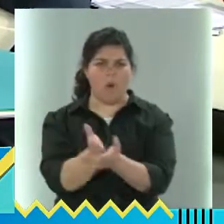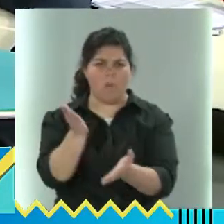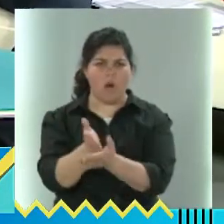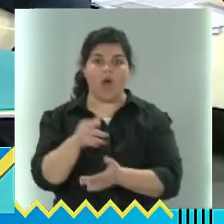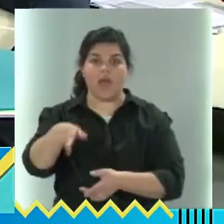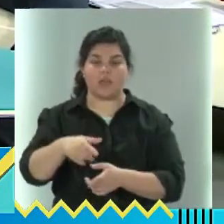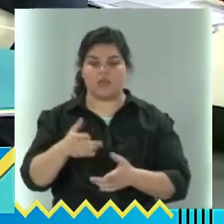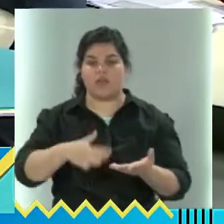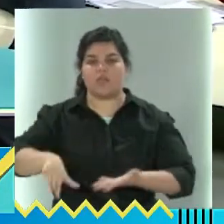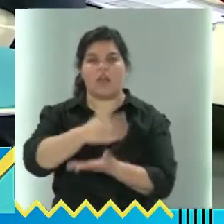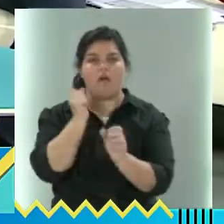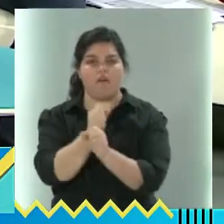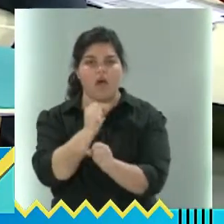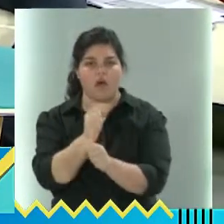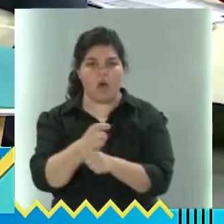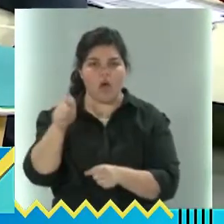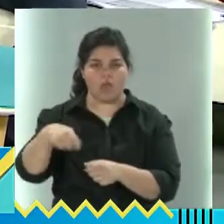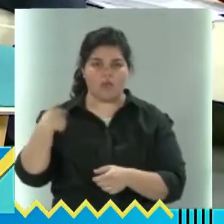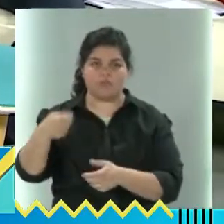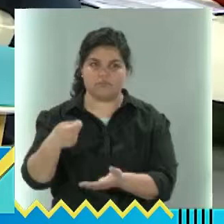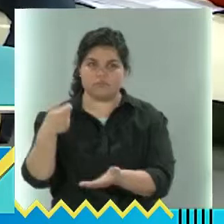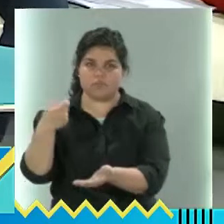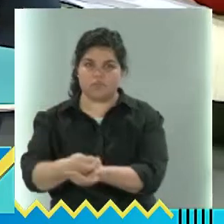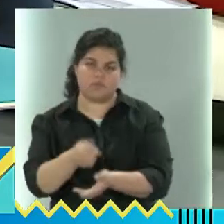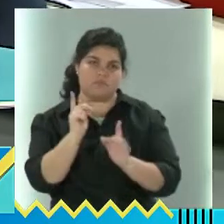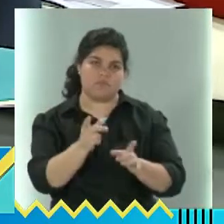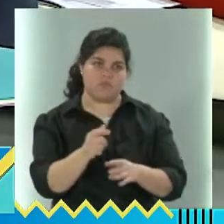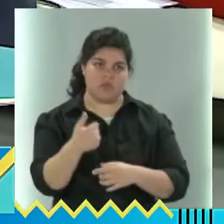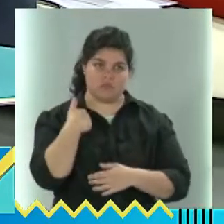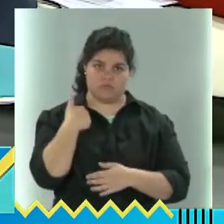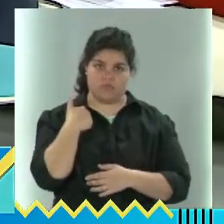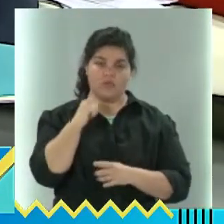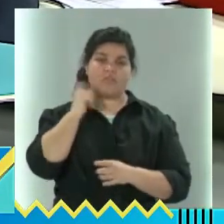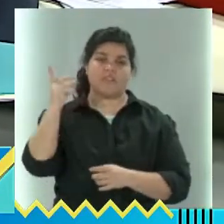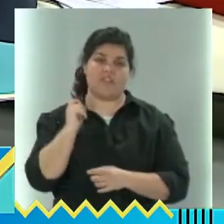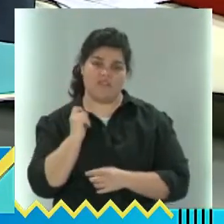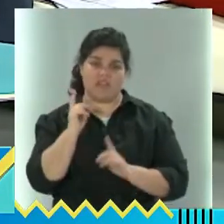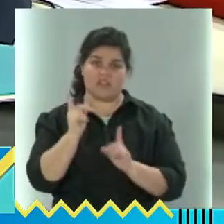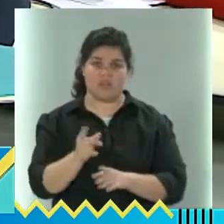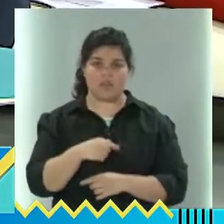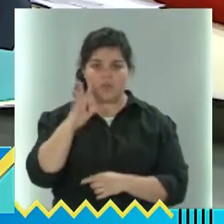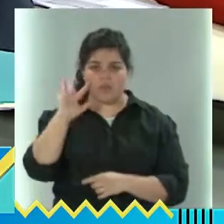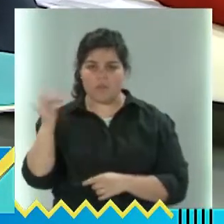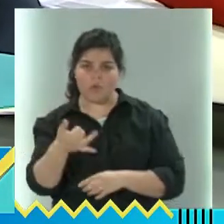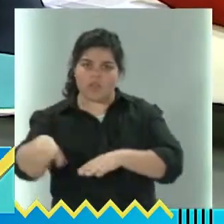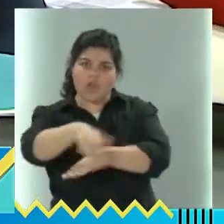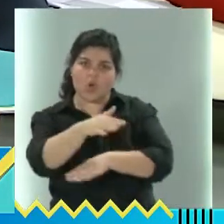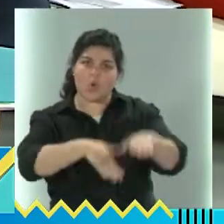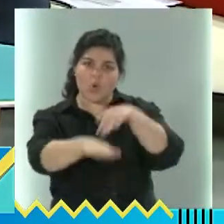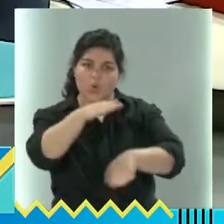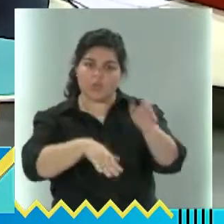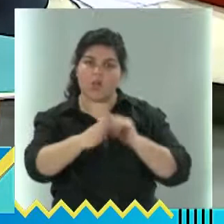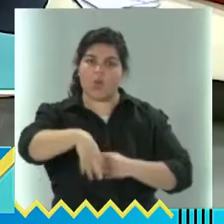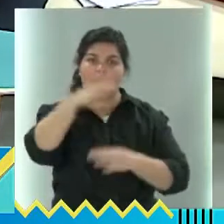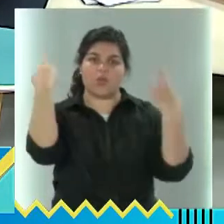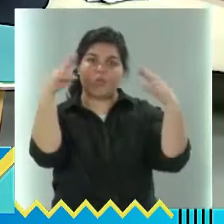las actividades sociales, lo que nosotros hablamos. Yo vengo de un departamento, tanto como Adrián, de San Rafael, donde vemos al costado de las rutas, en los lugares turísticos, muchos